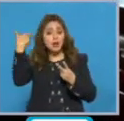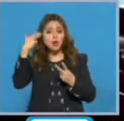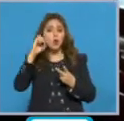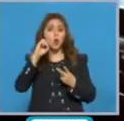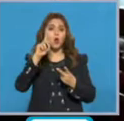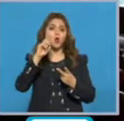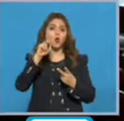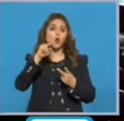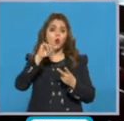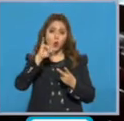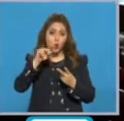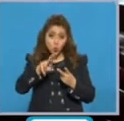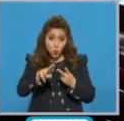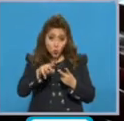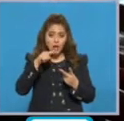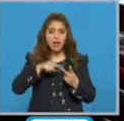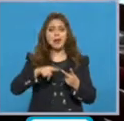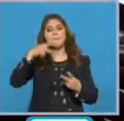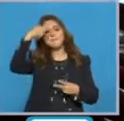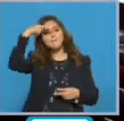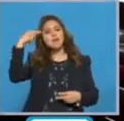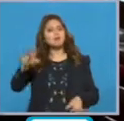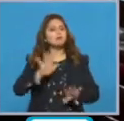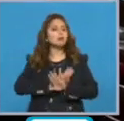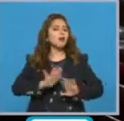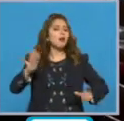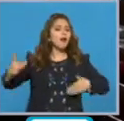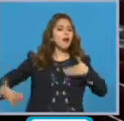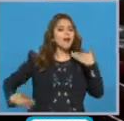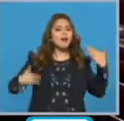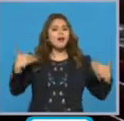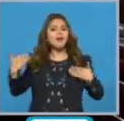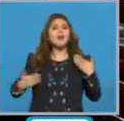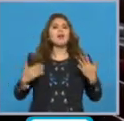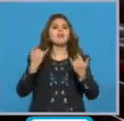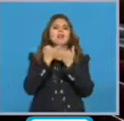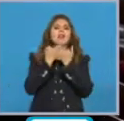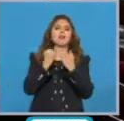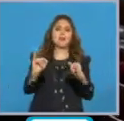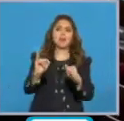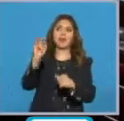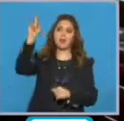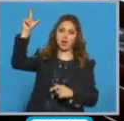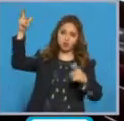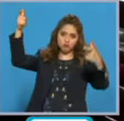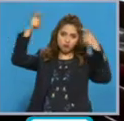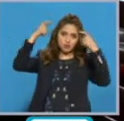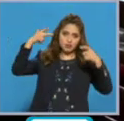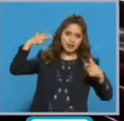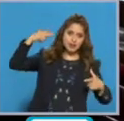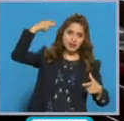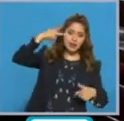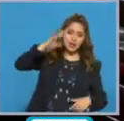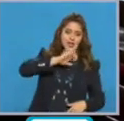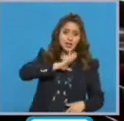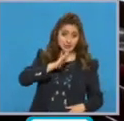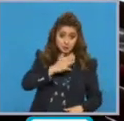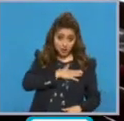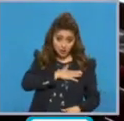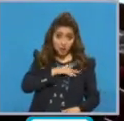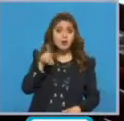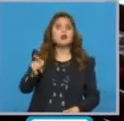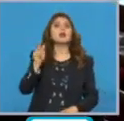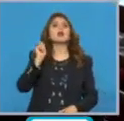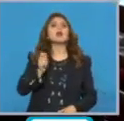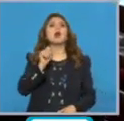el país estaba con cierta alegría porque era independiente de la corona española. Y entonces Agustín de